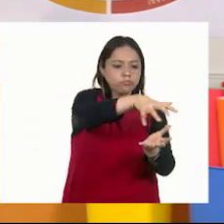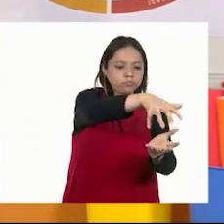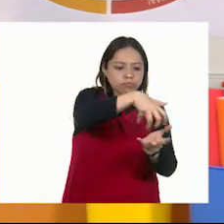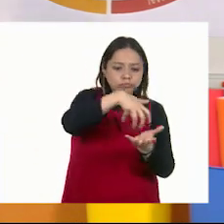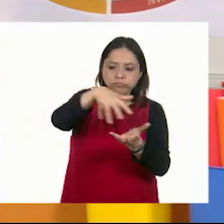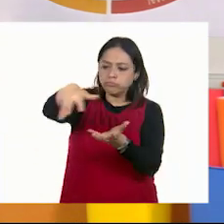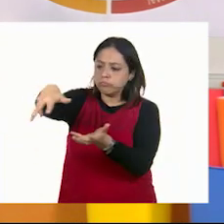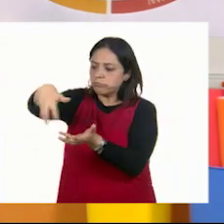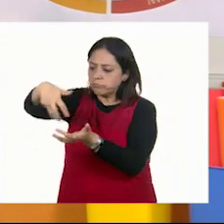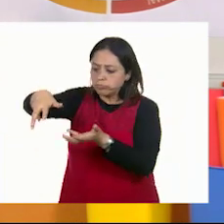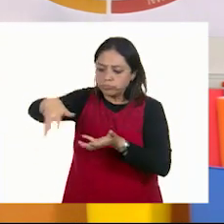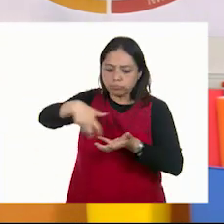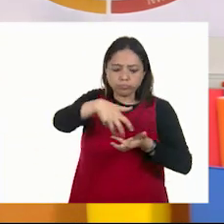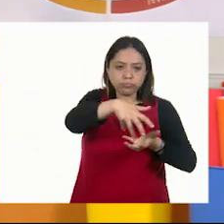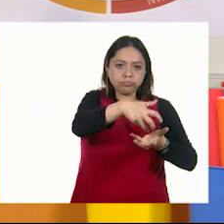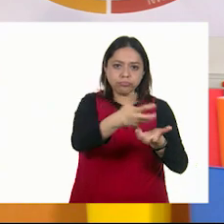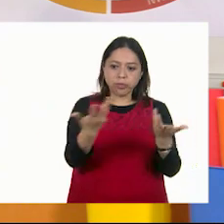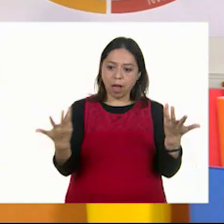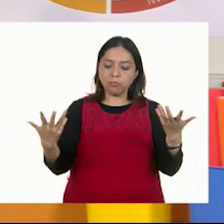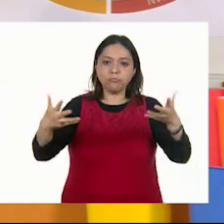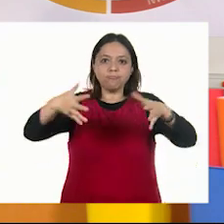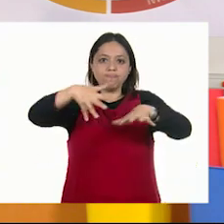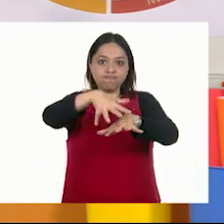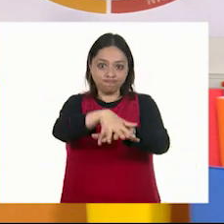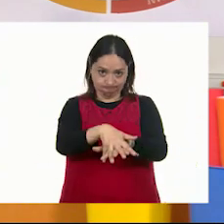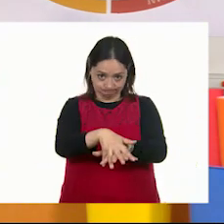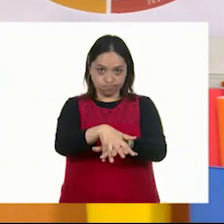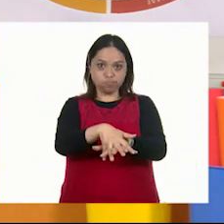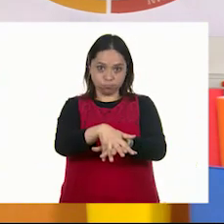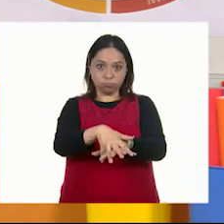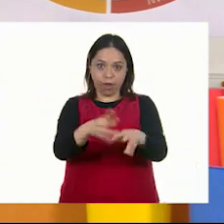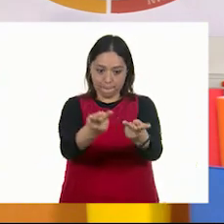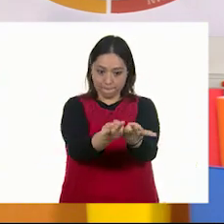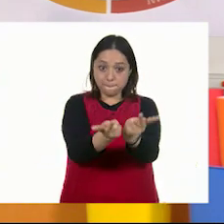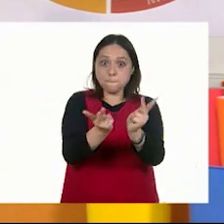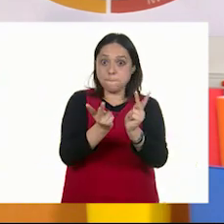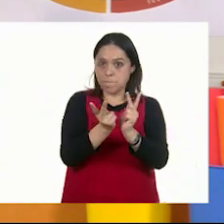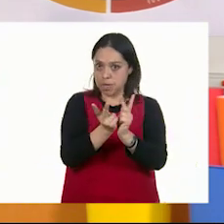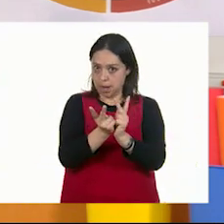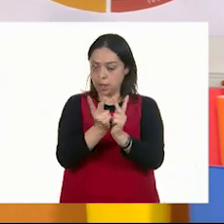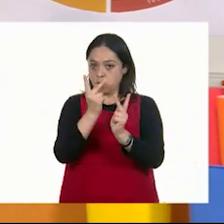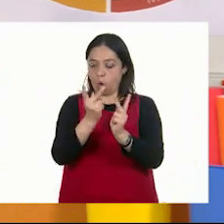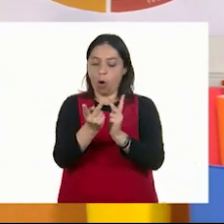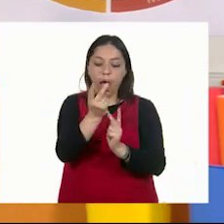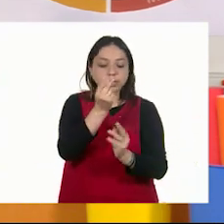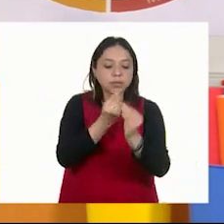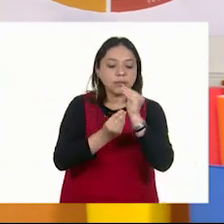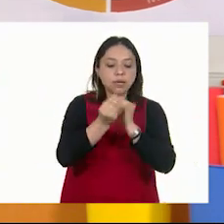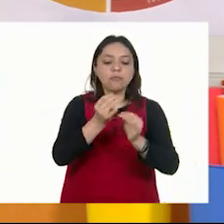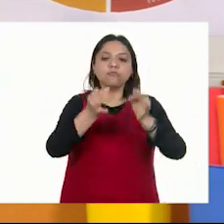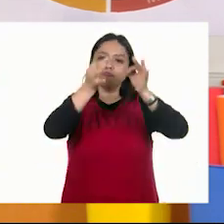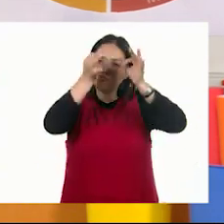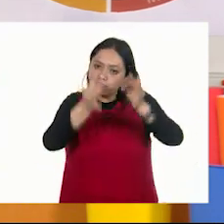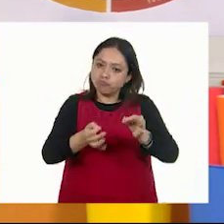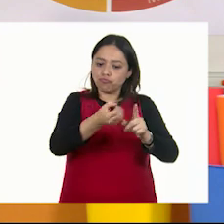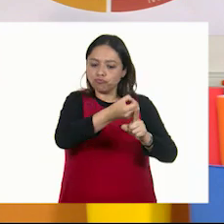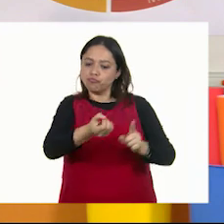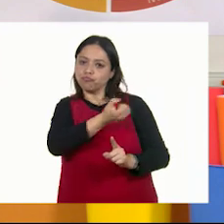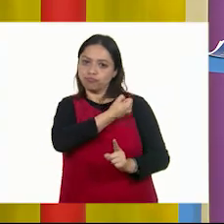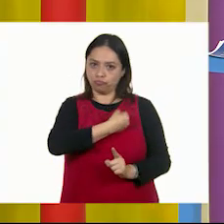combinación de estos tres grupos de alimentos para tener un plato bien nutritivo y balanceado.